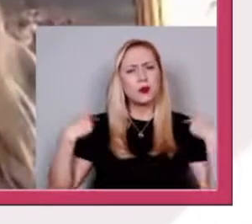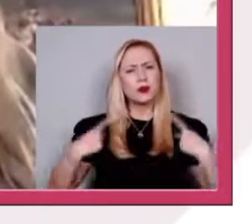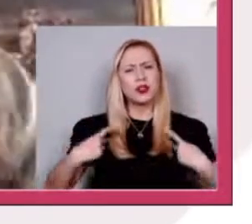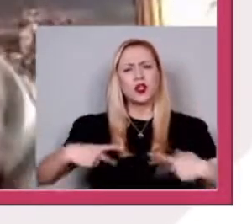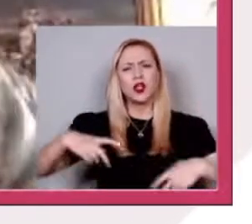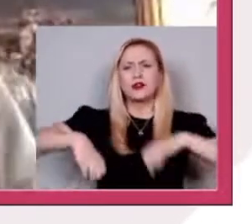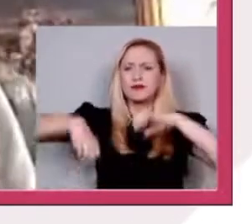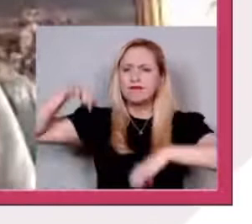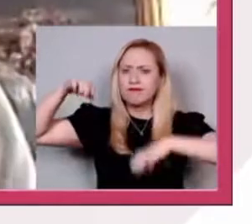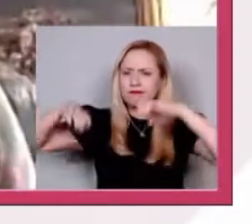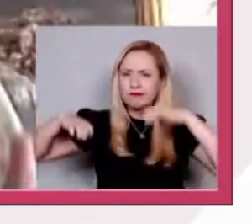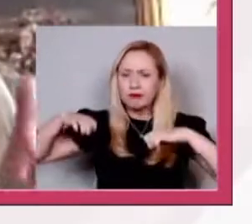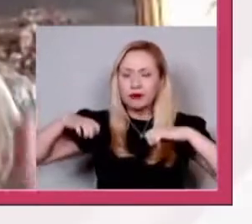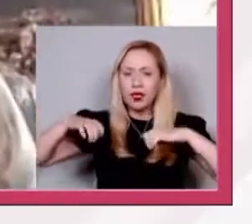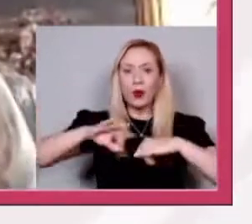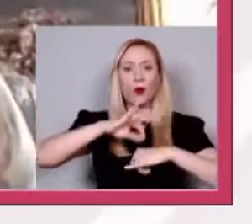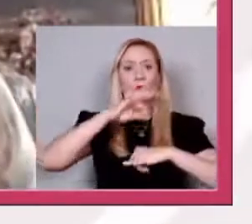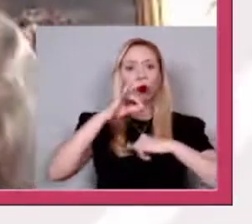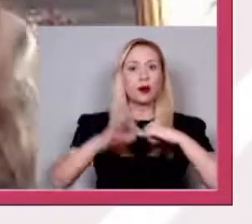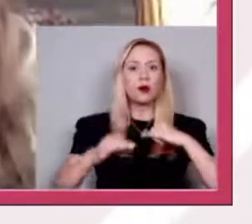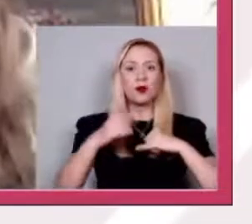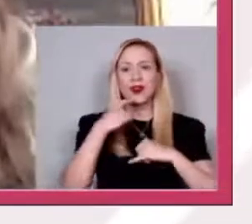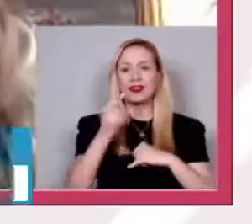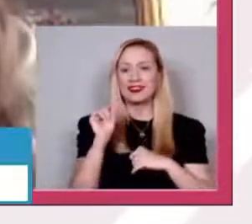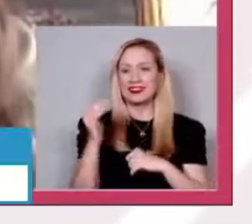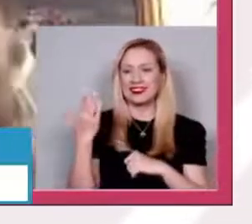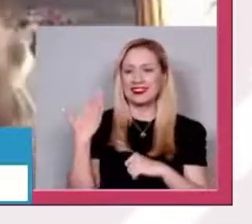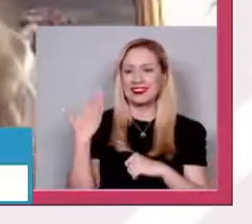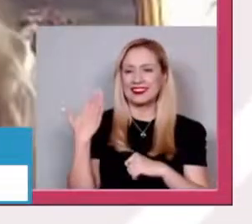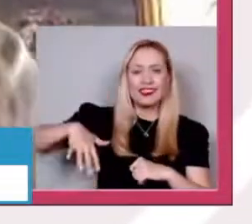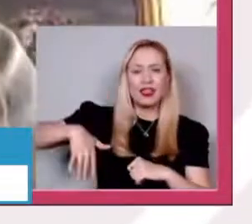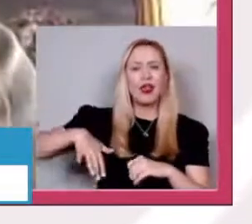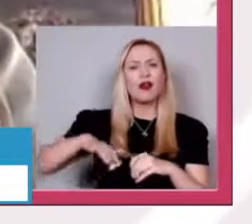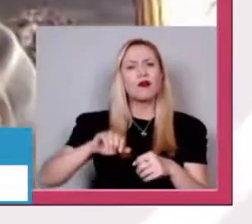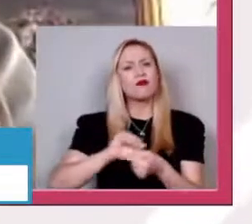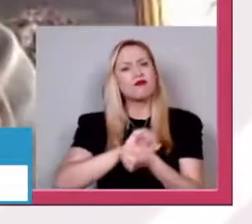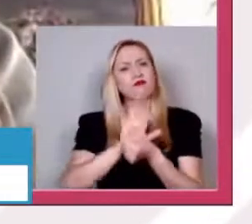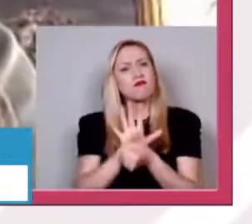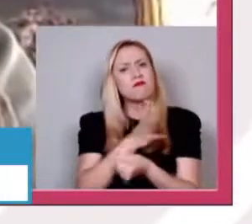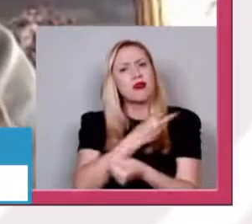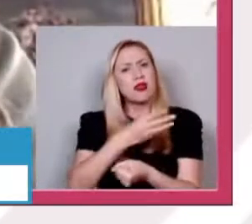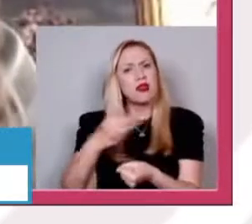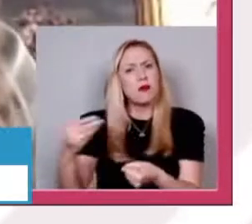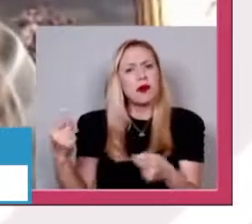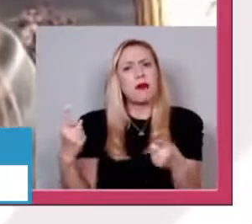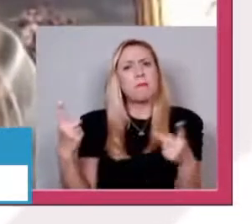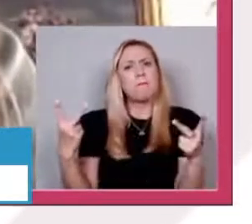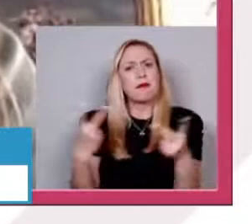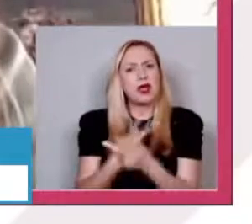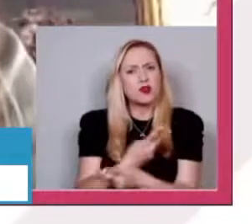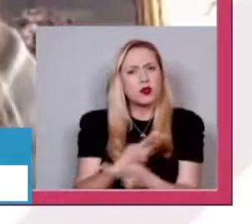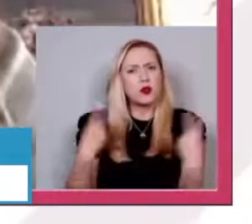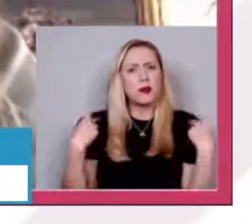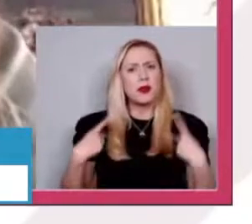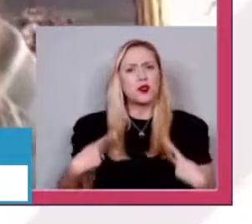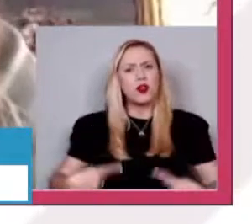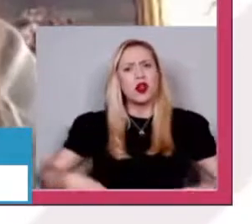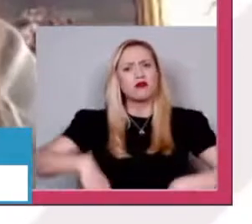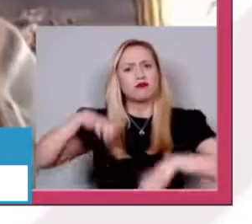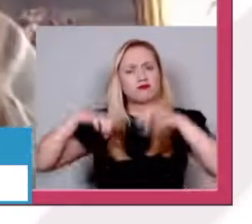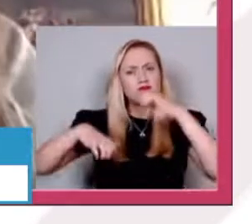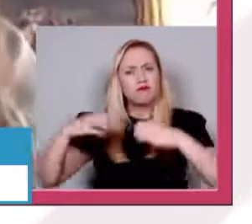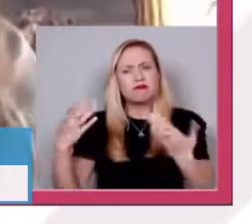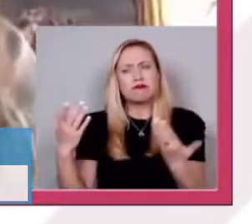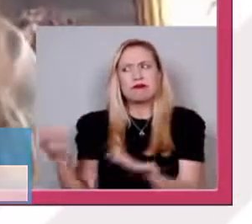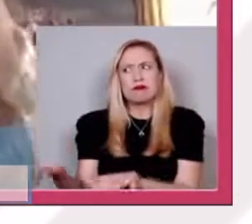y estábamos en el último bloque hablando sobre cómo la pandemia ha impactado de manera diversa a las personas mayores, atendiendo a